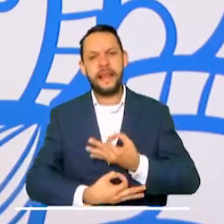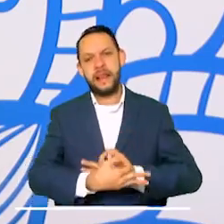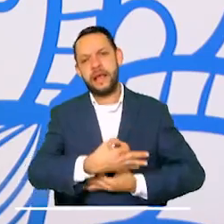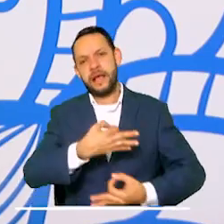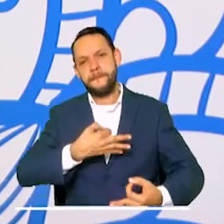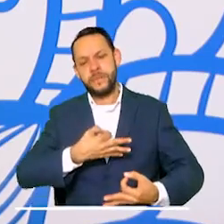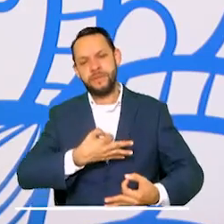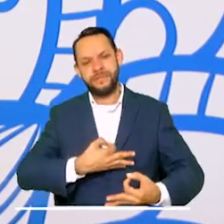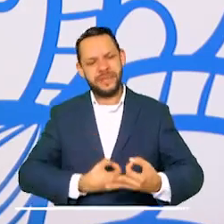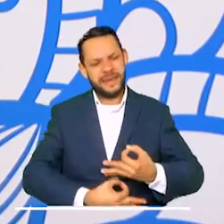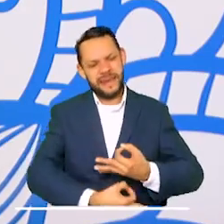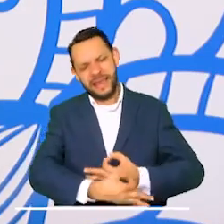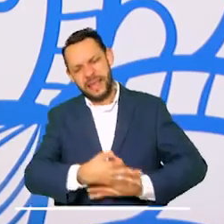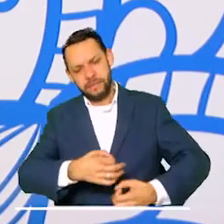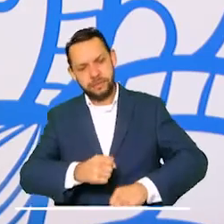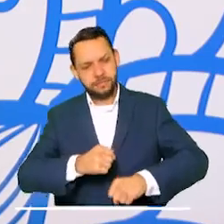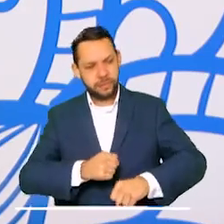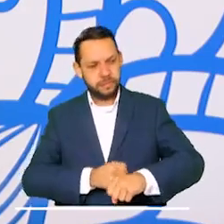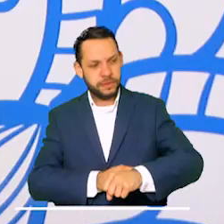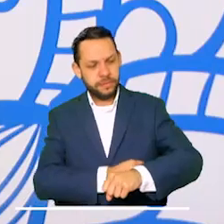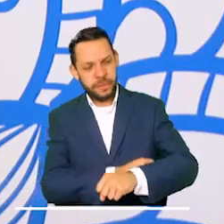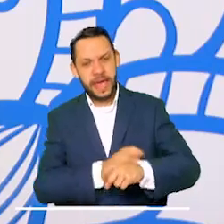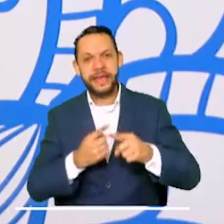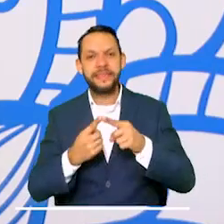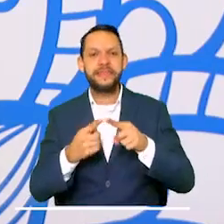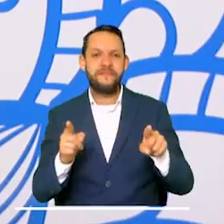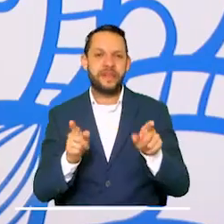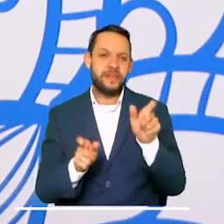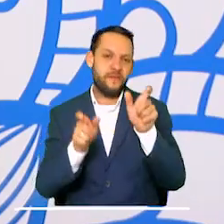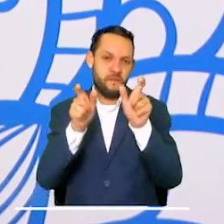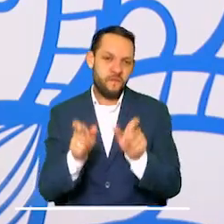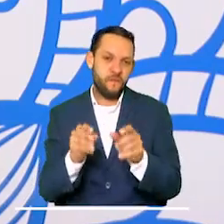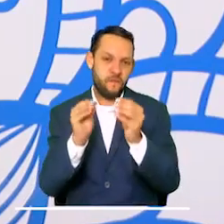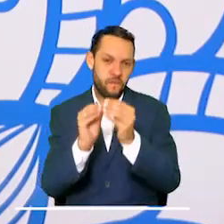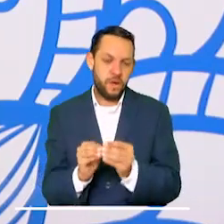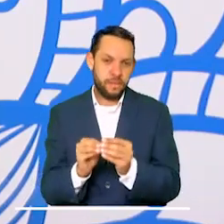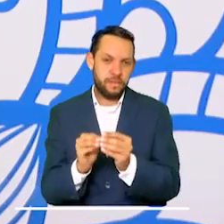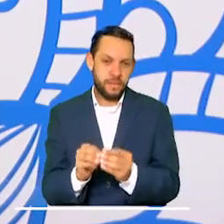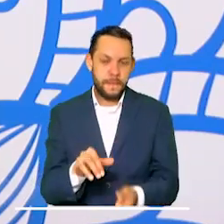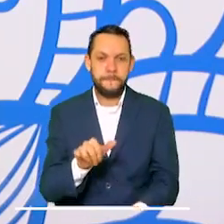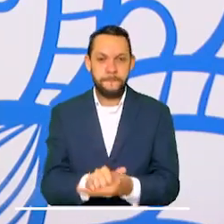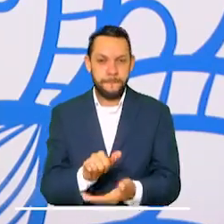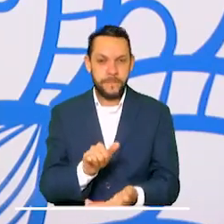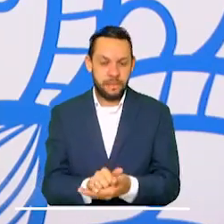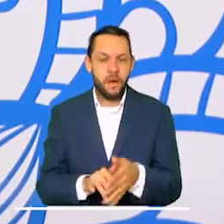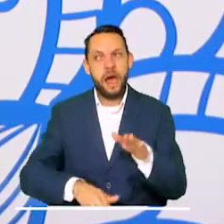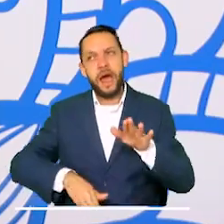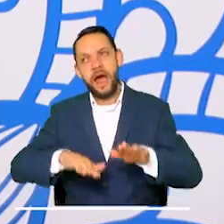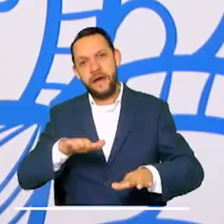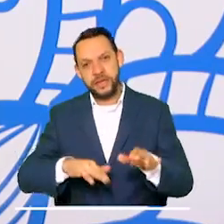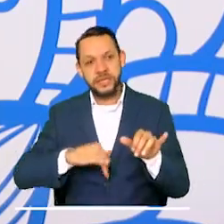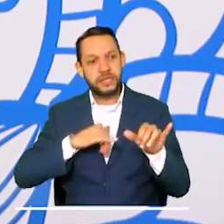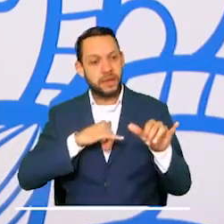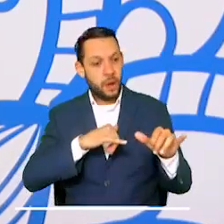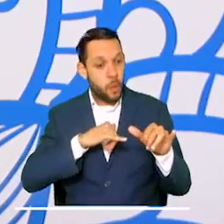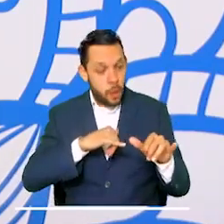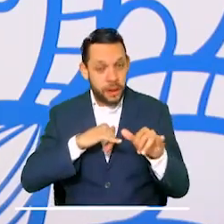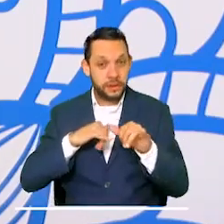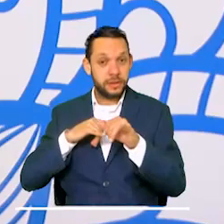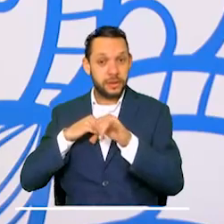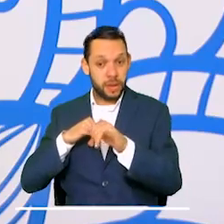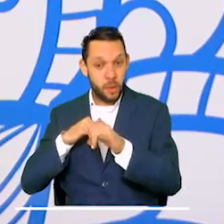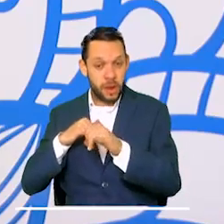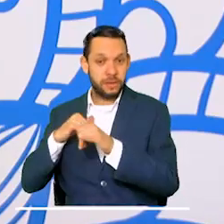resistencia son dos cosas muy diferentes y que nosotros tendemos a hacerlas sinónimas. Y resulta que realmente para tú poder